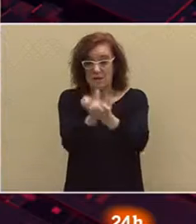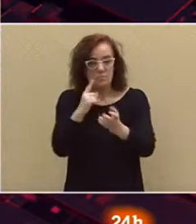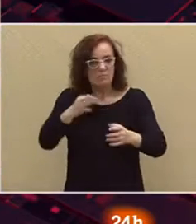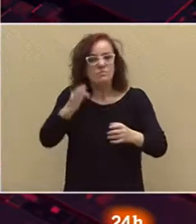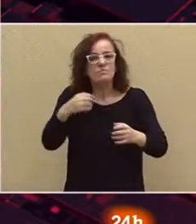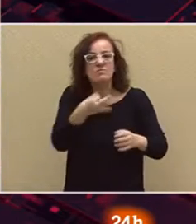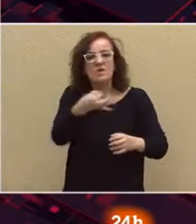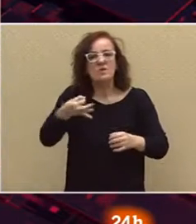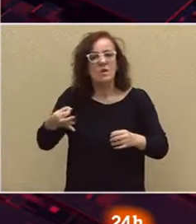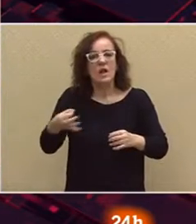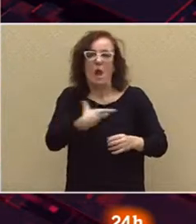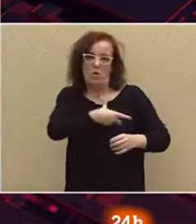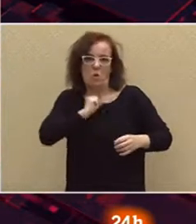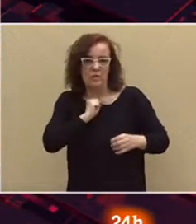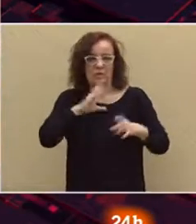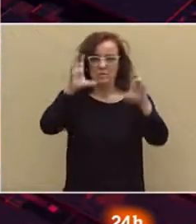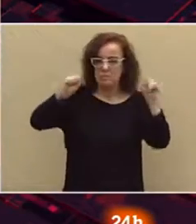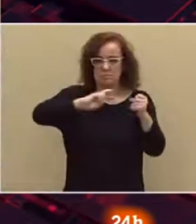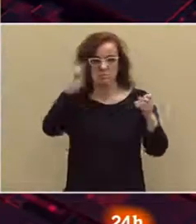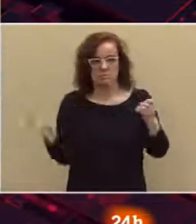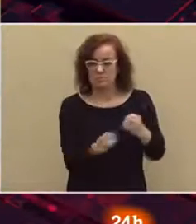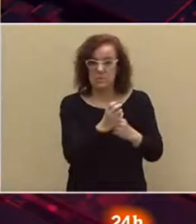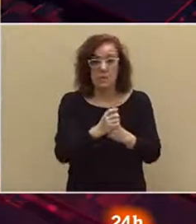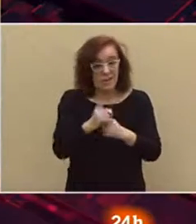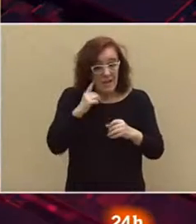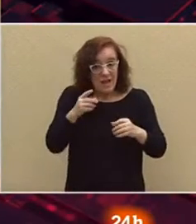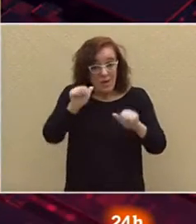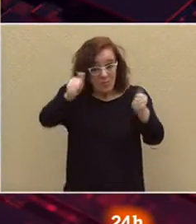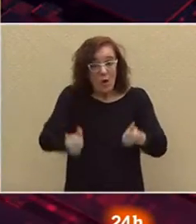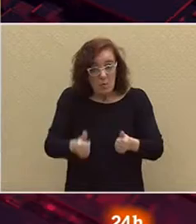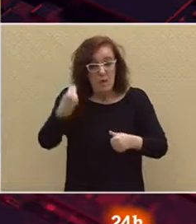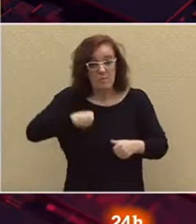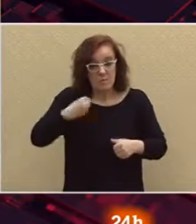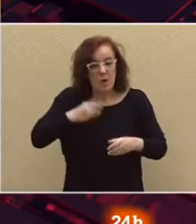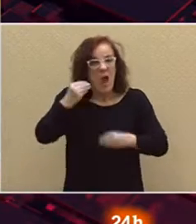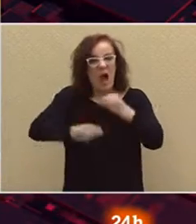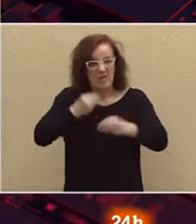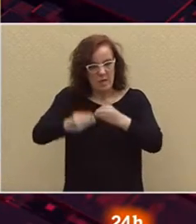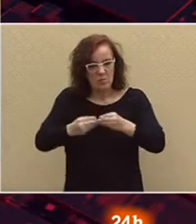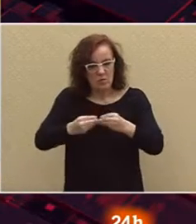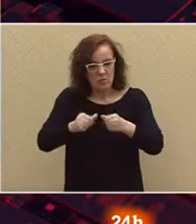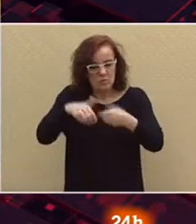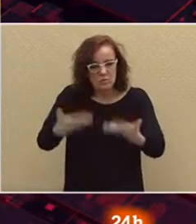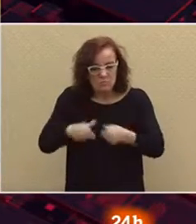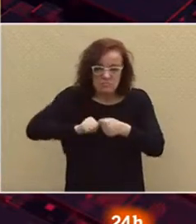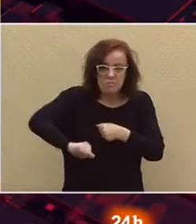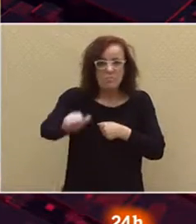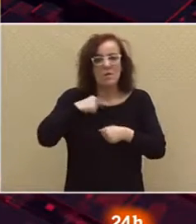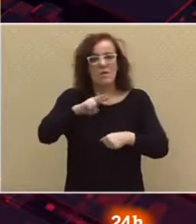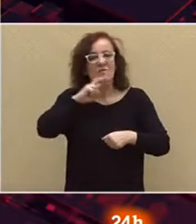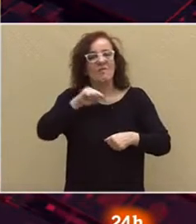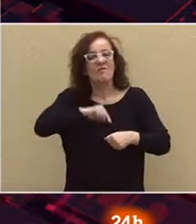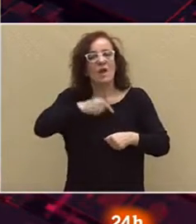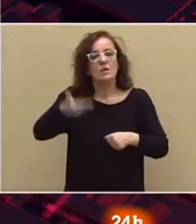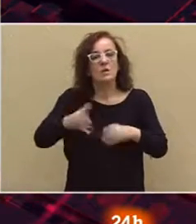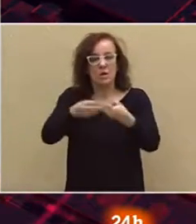y cuerpos de seguridad. Y de esa misma manera hacemos y haremos prevalecer nuestros valores democráticos